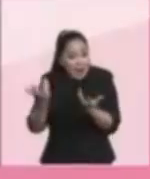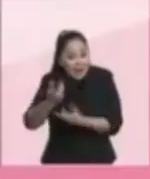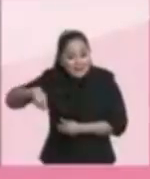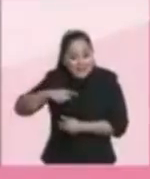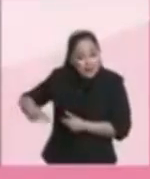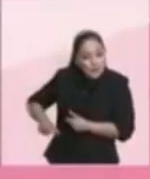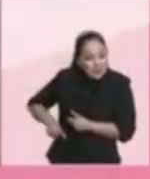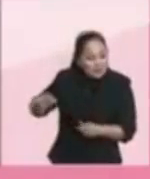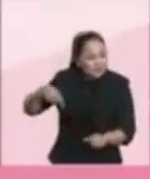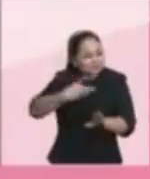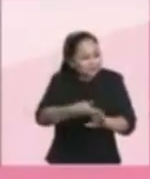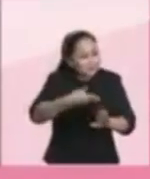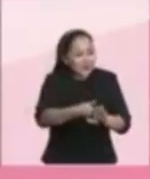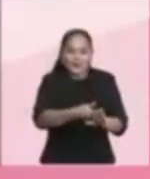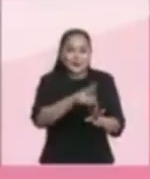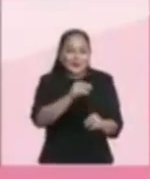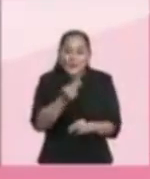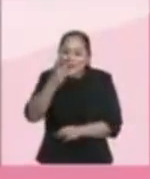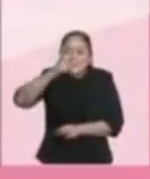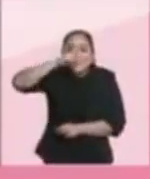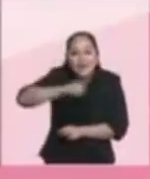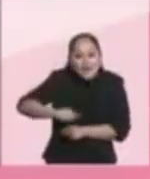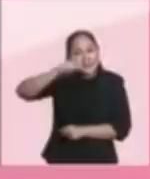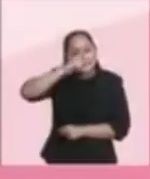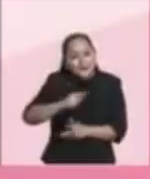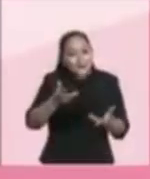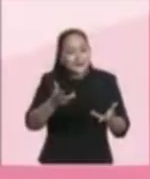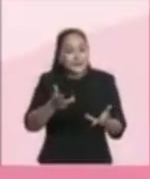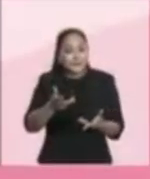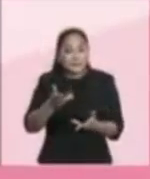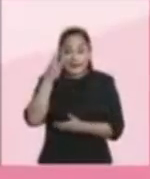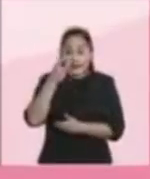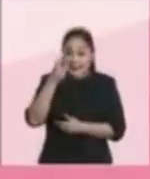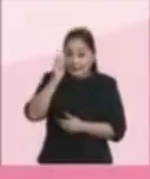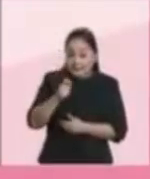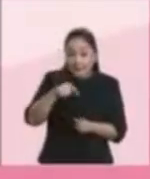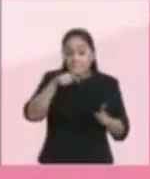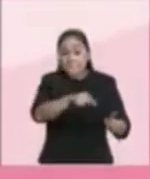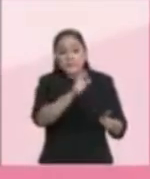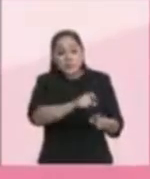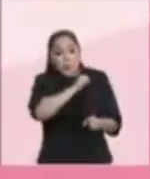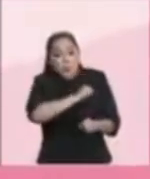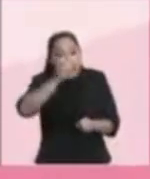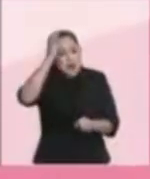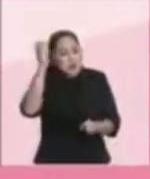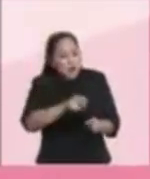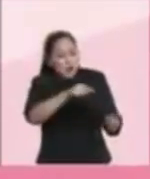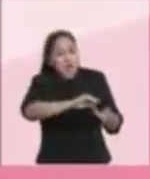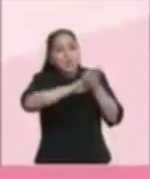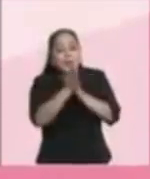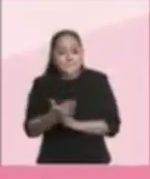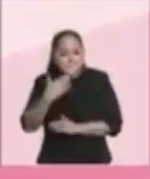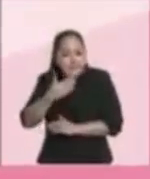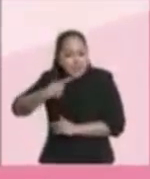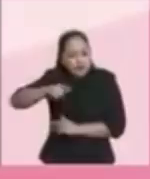demostrado con esa estrategia fallida. El mal hay que enfrentarlo haciendo el bien. Tiene